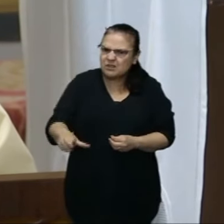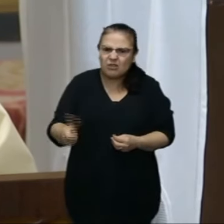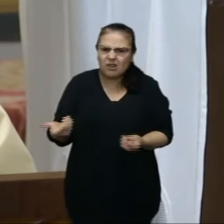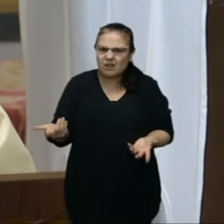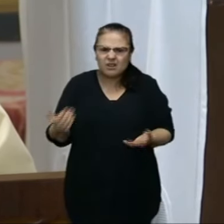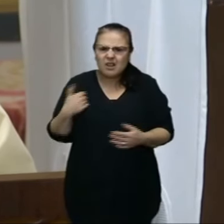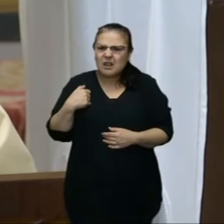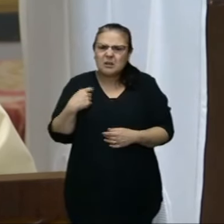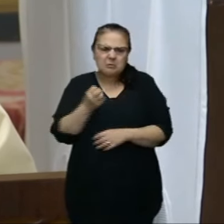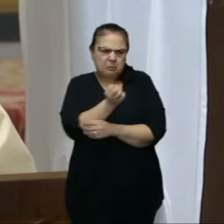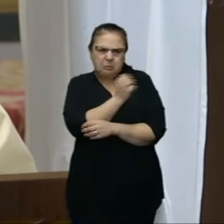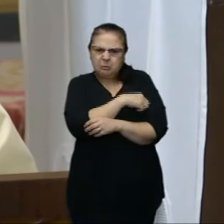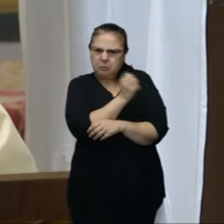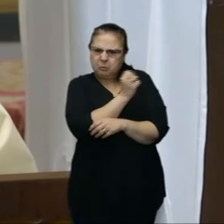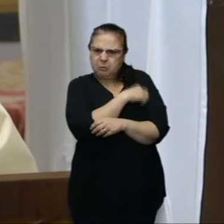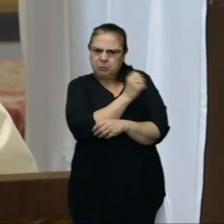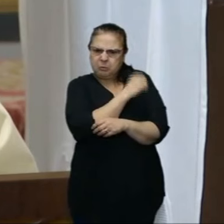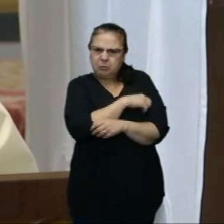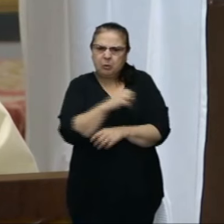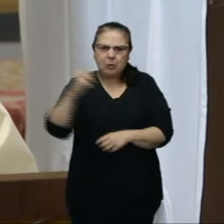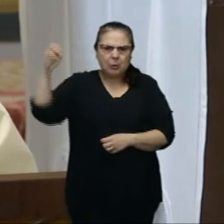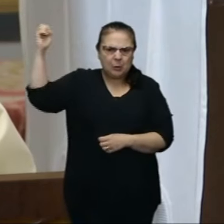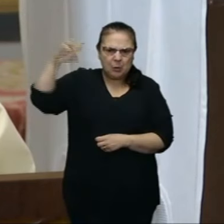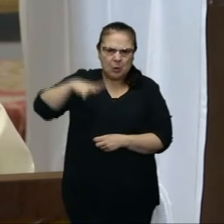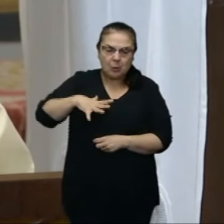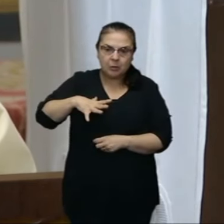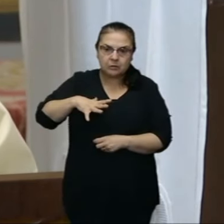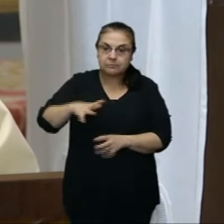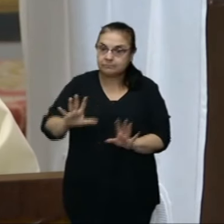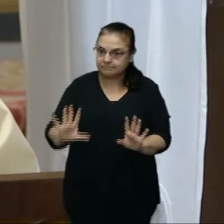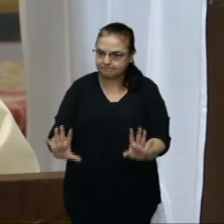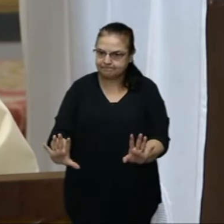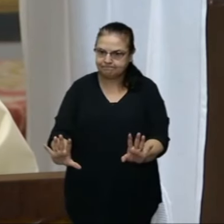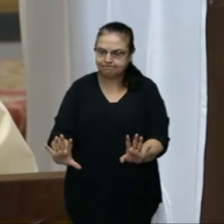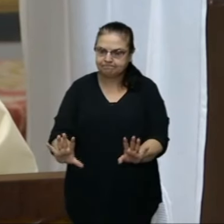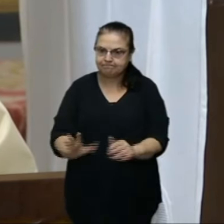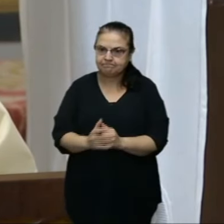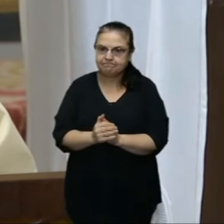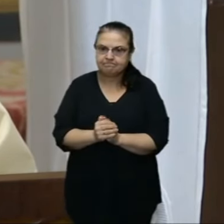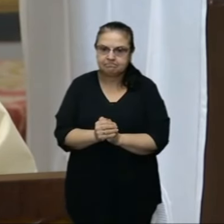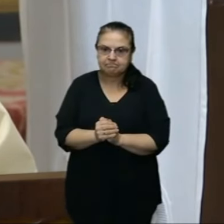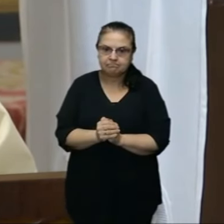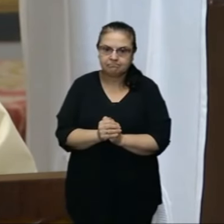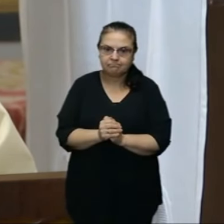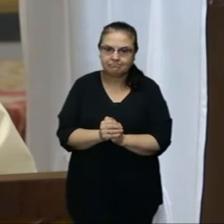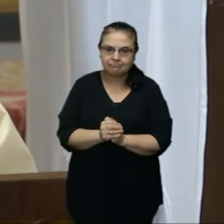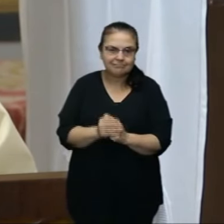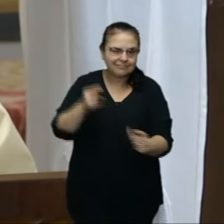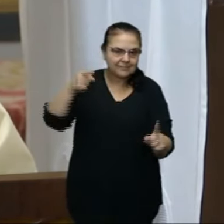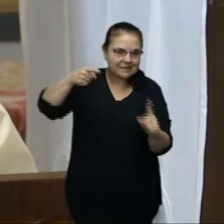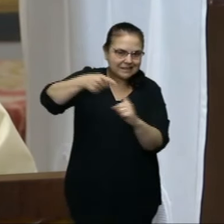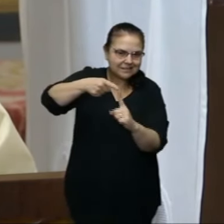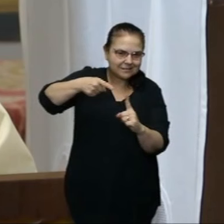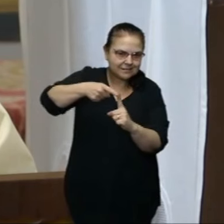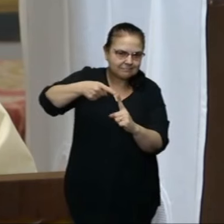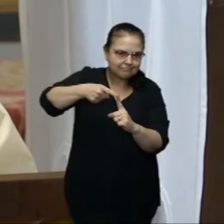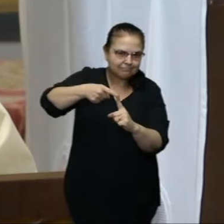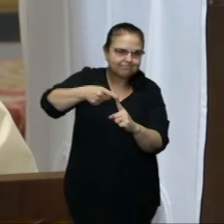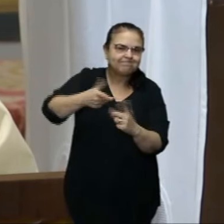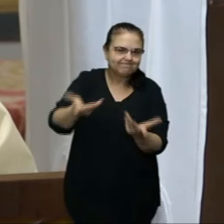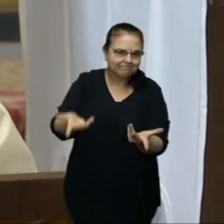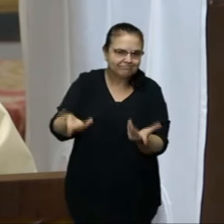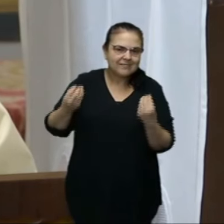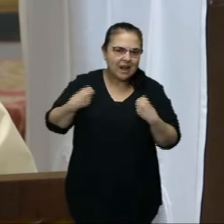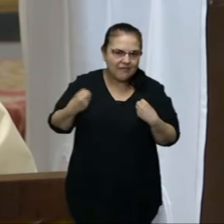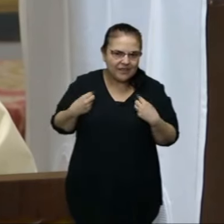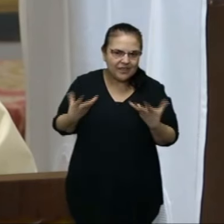nada de esa luz que ha aportado Cristo, y entonces el sentido